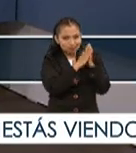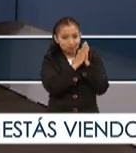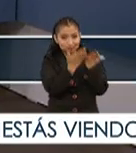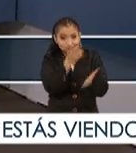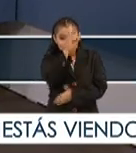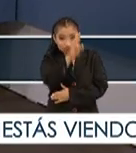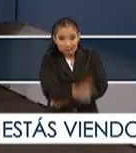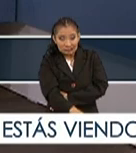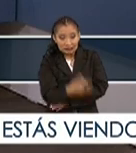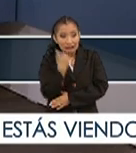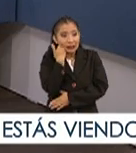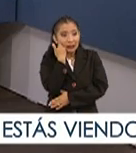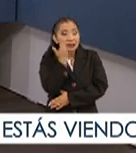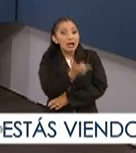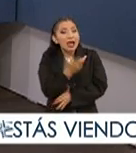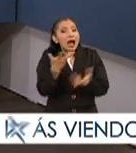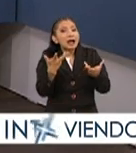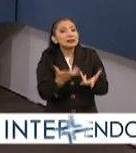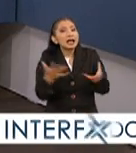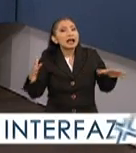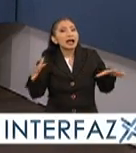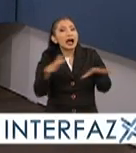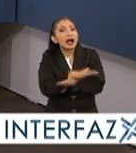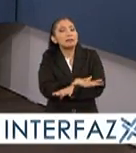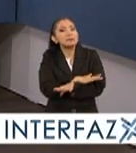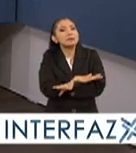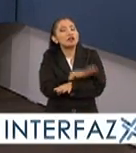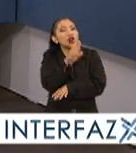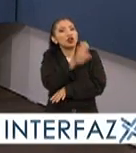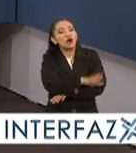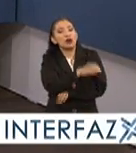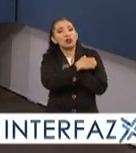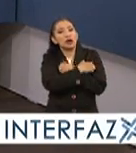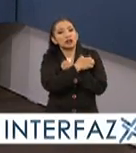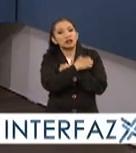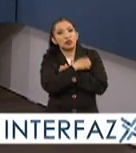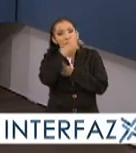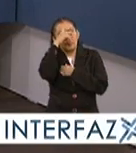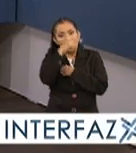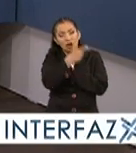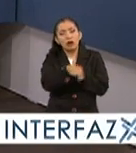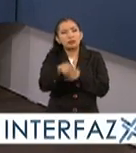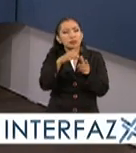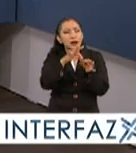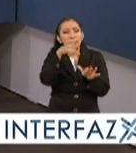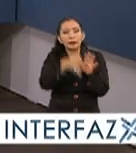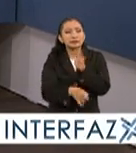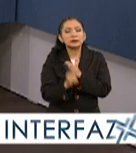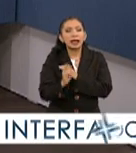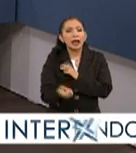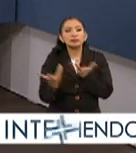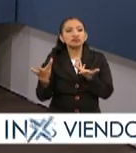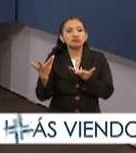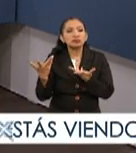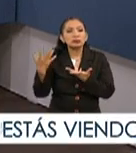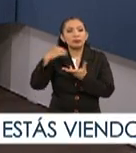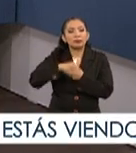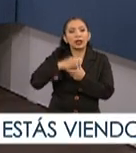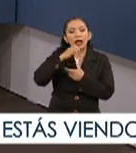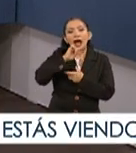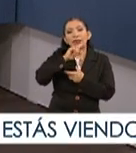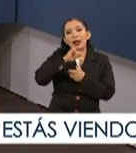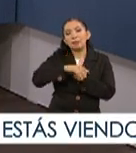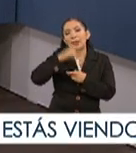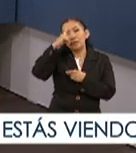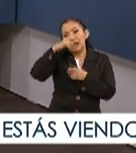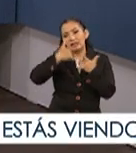realmente pretenden generar un cambio en la forma de educar a los mexicanos. Platíquenos un poco más sobre esto, cómo se involucró la Academia